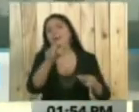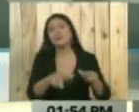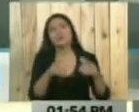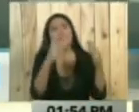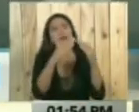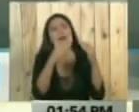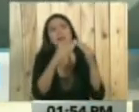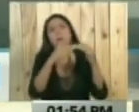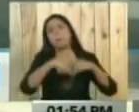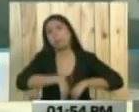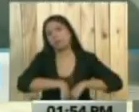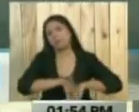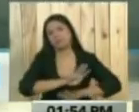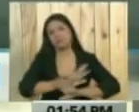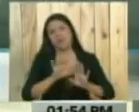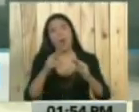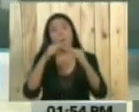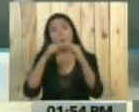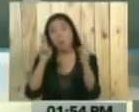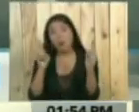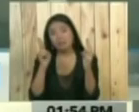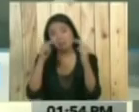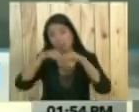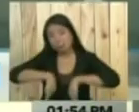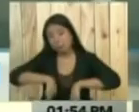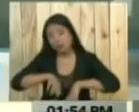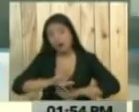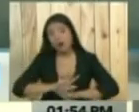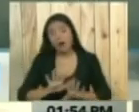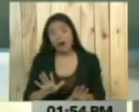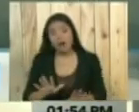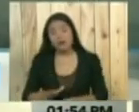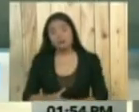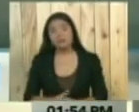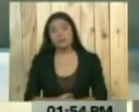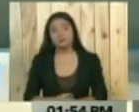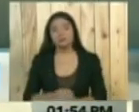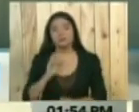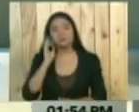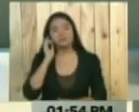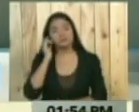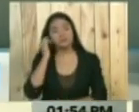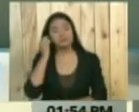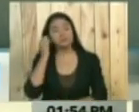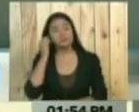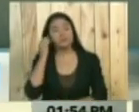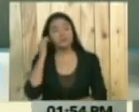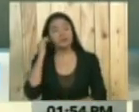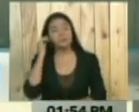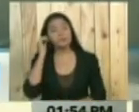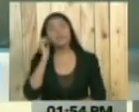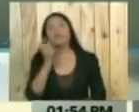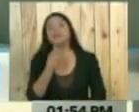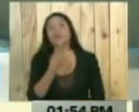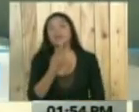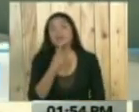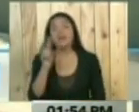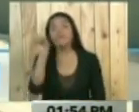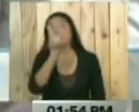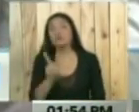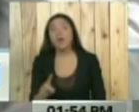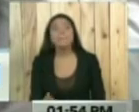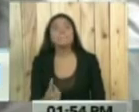techos y muchos puentes han caído. Y también hay que decir que Venezuela fue el primer país,